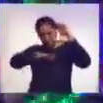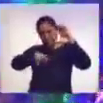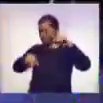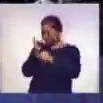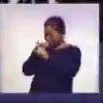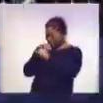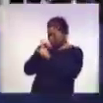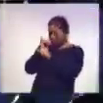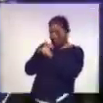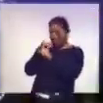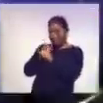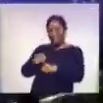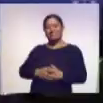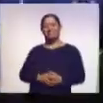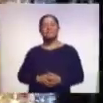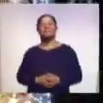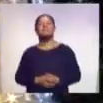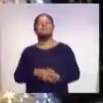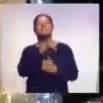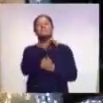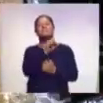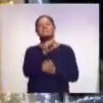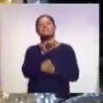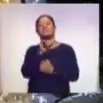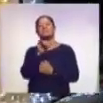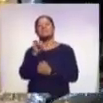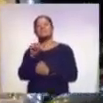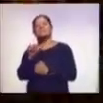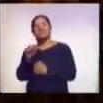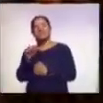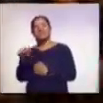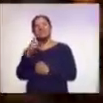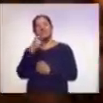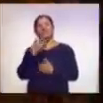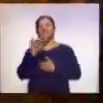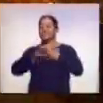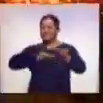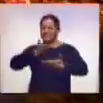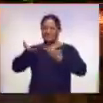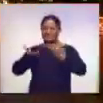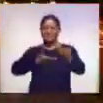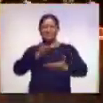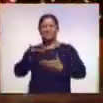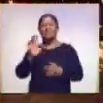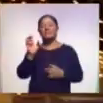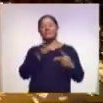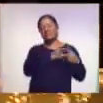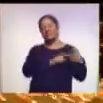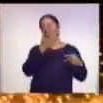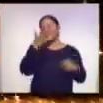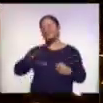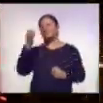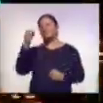investigaciones. Isaías Bello, historiador y originario de esta localidad, compartió lo sucedido durante su fundación un 10